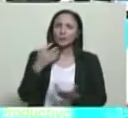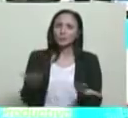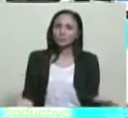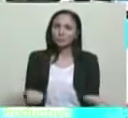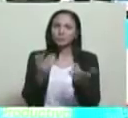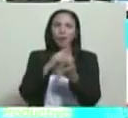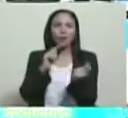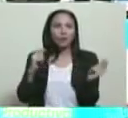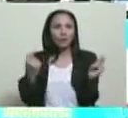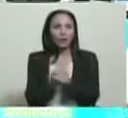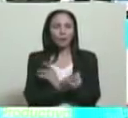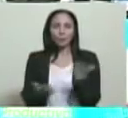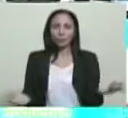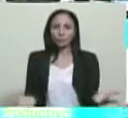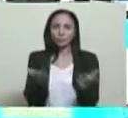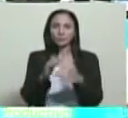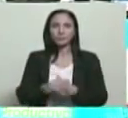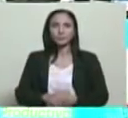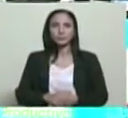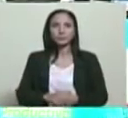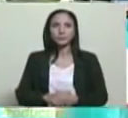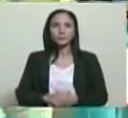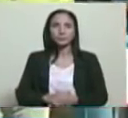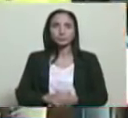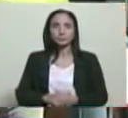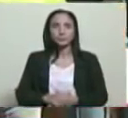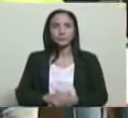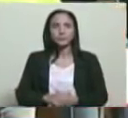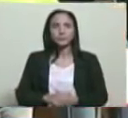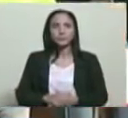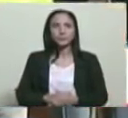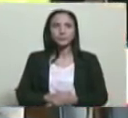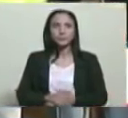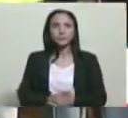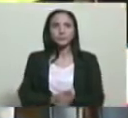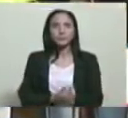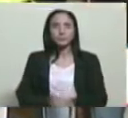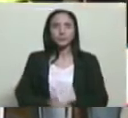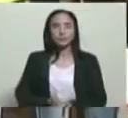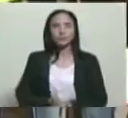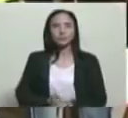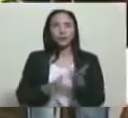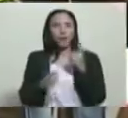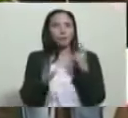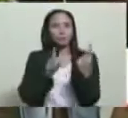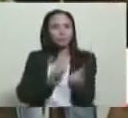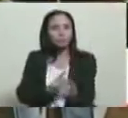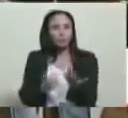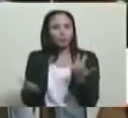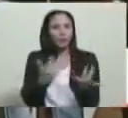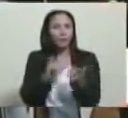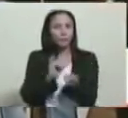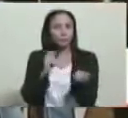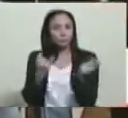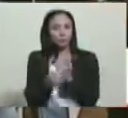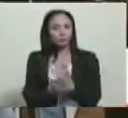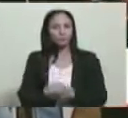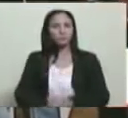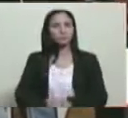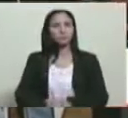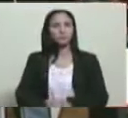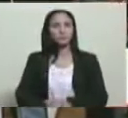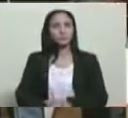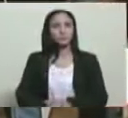profundo, revolución dentro de la revolución. Cambio, rectificación a fondo.